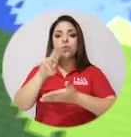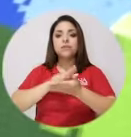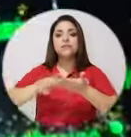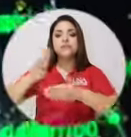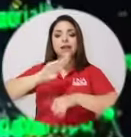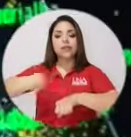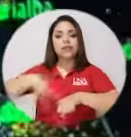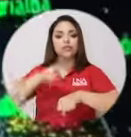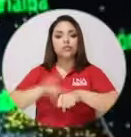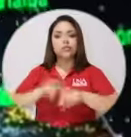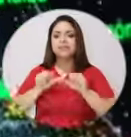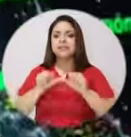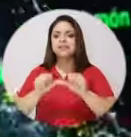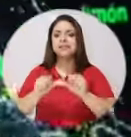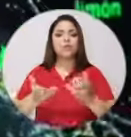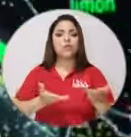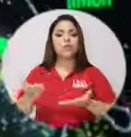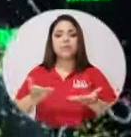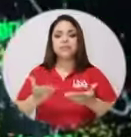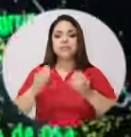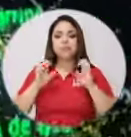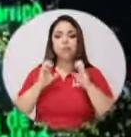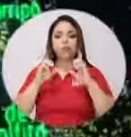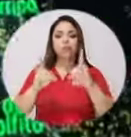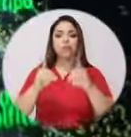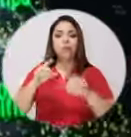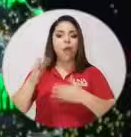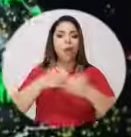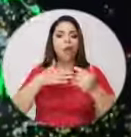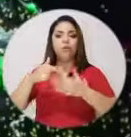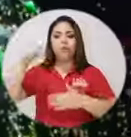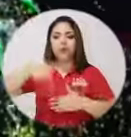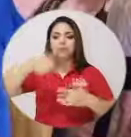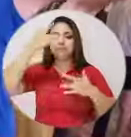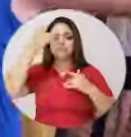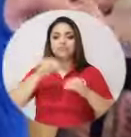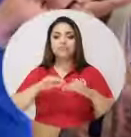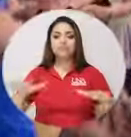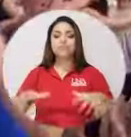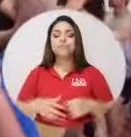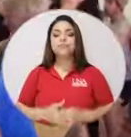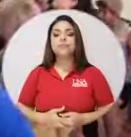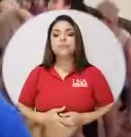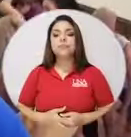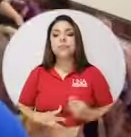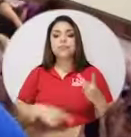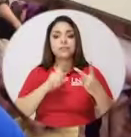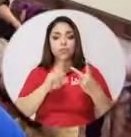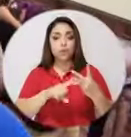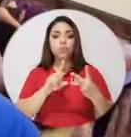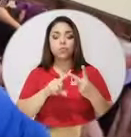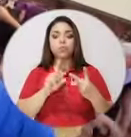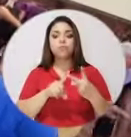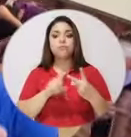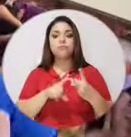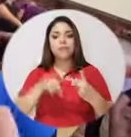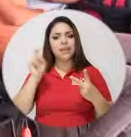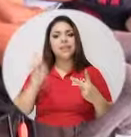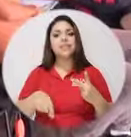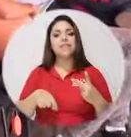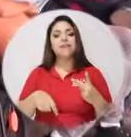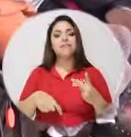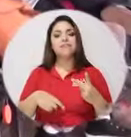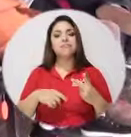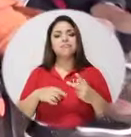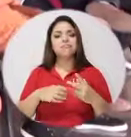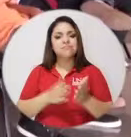Nacional continuó con el servicio educativo en este contexto. Y el segundo, y ese todavía el que nos debe llenar